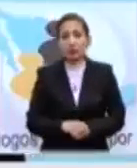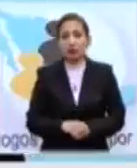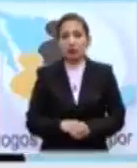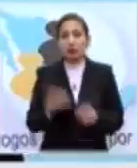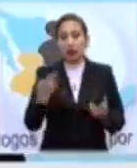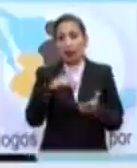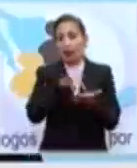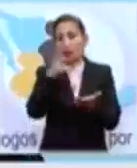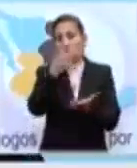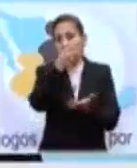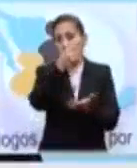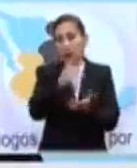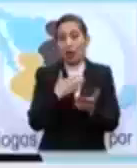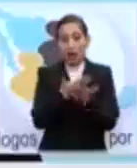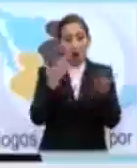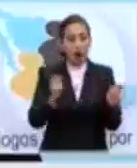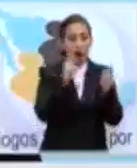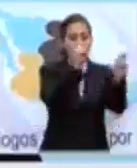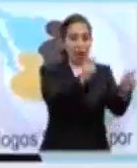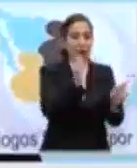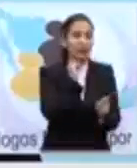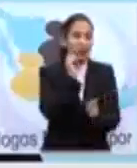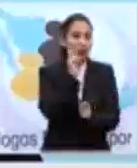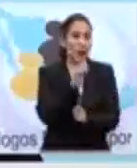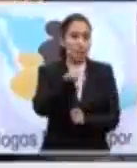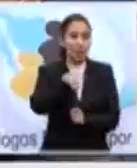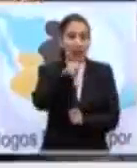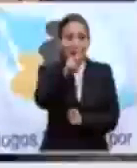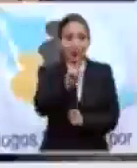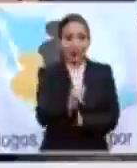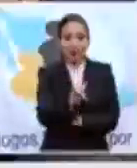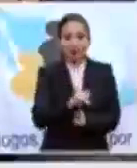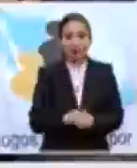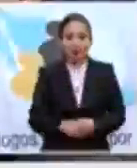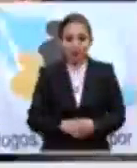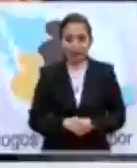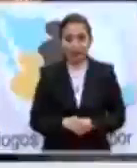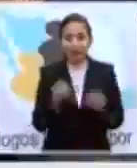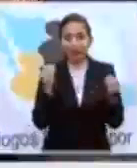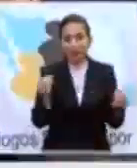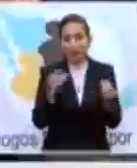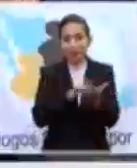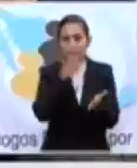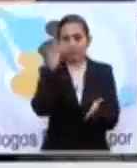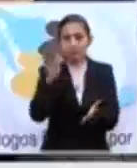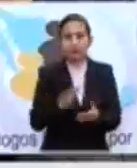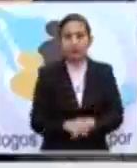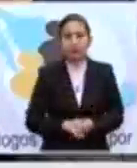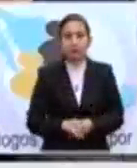Leal. Sí. Tiene la palabra la senadora Maqui Esther Ortiz Domínguez, senadora. Sí, muchas gracias.